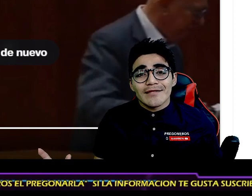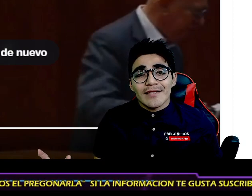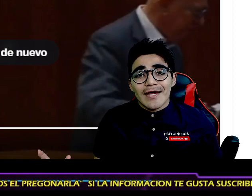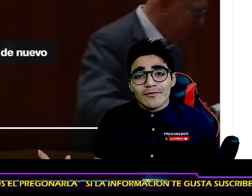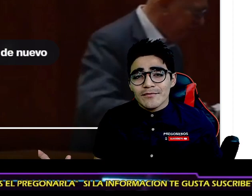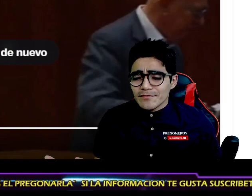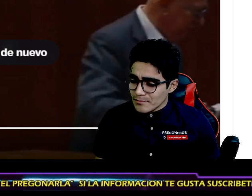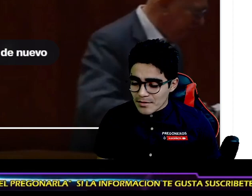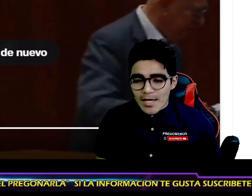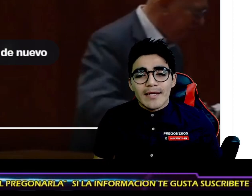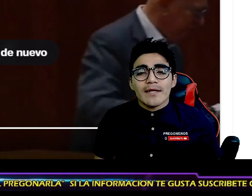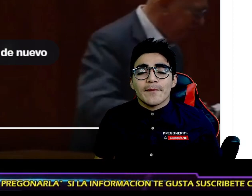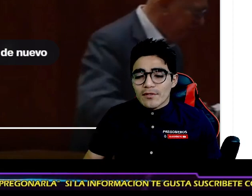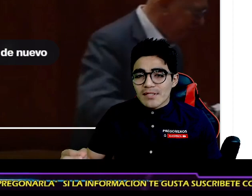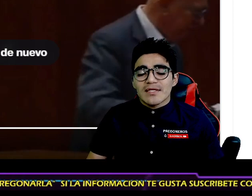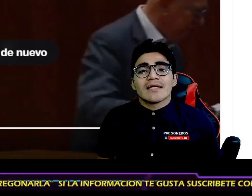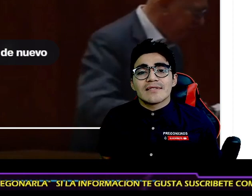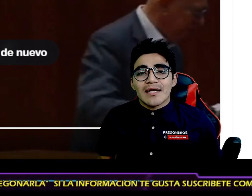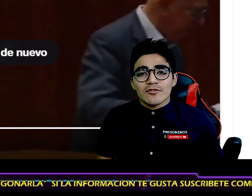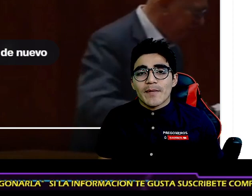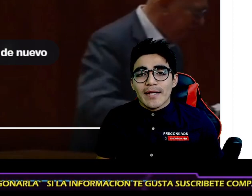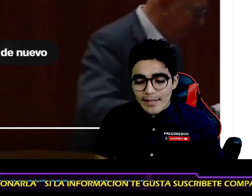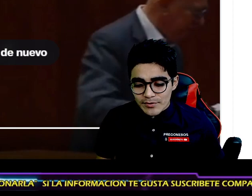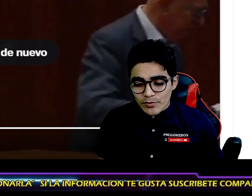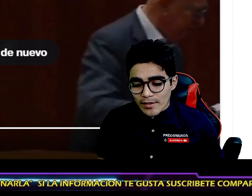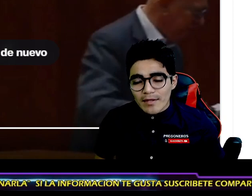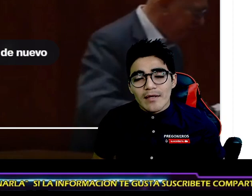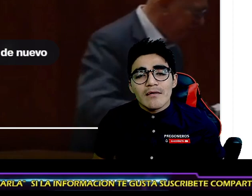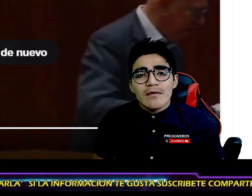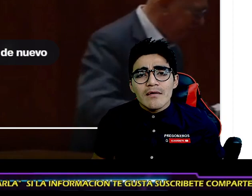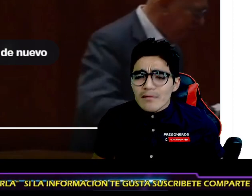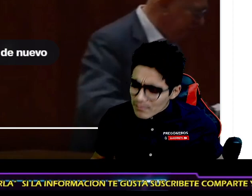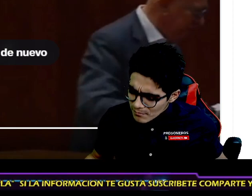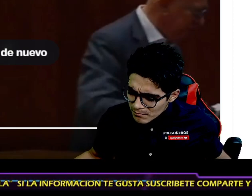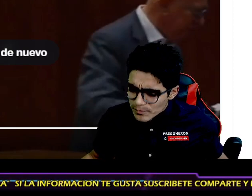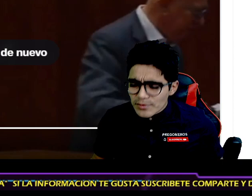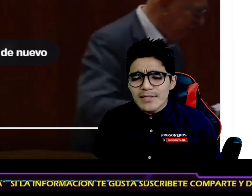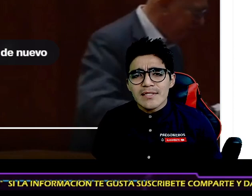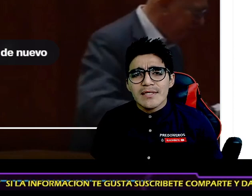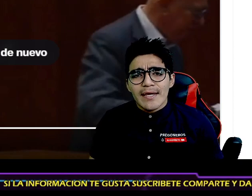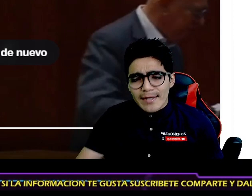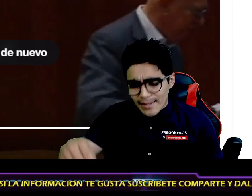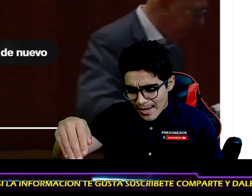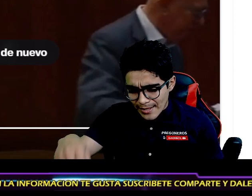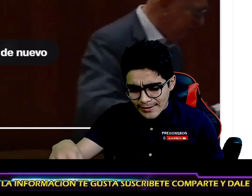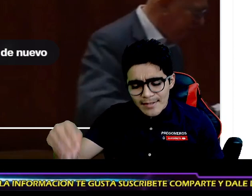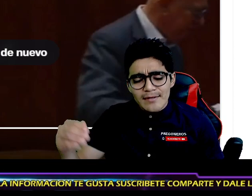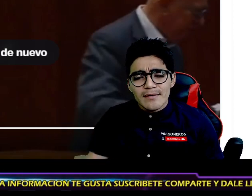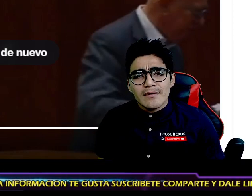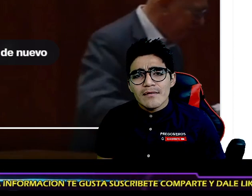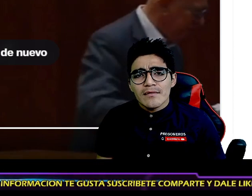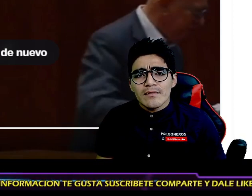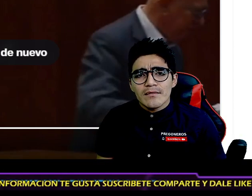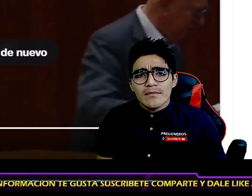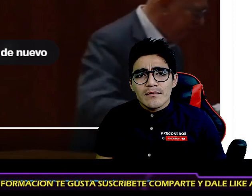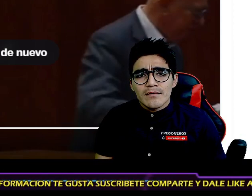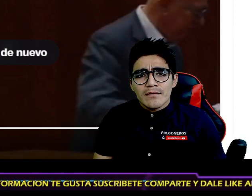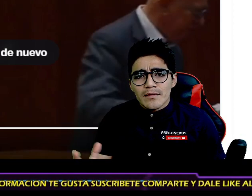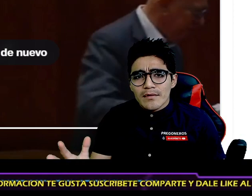dos candidatos, y hay que repetirlo hasta cansarnos para que esto quede pues ahora sí que aquí